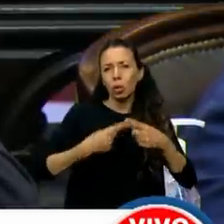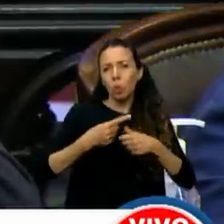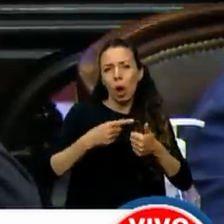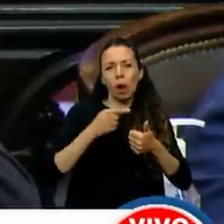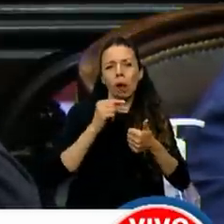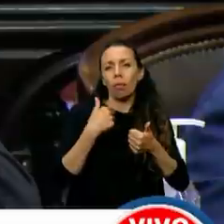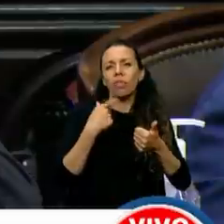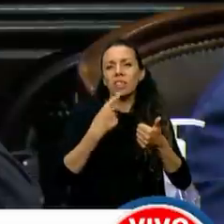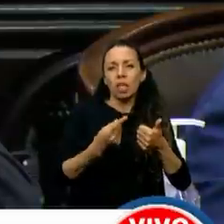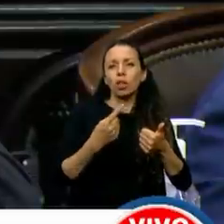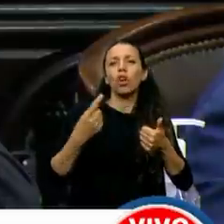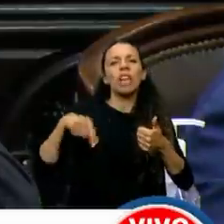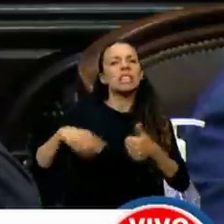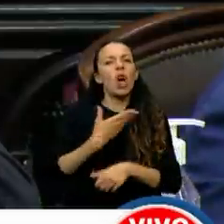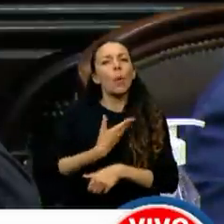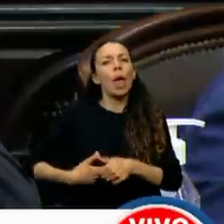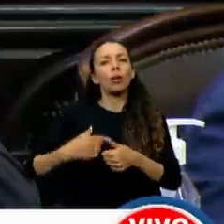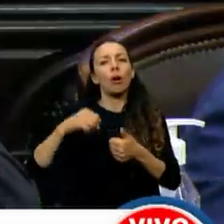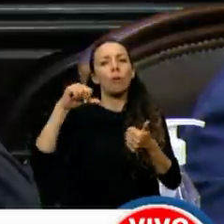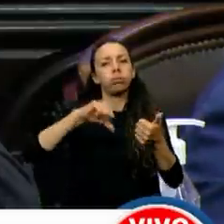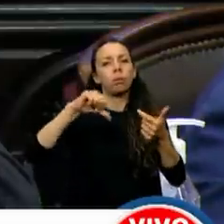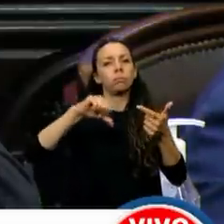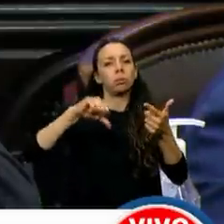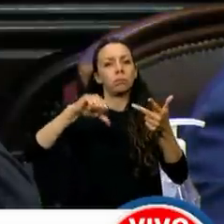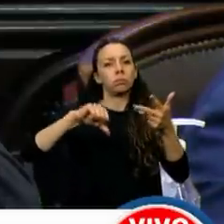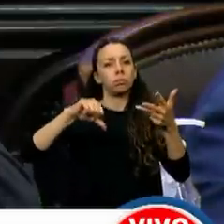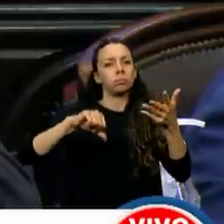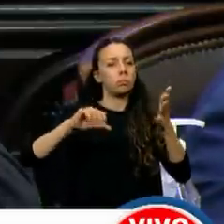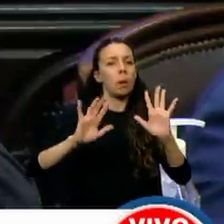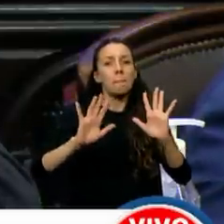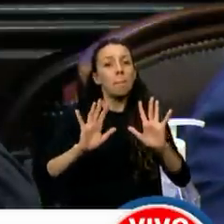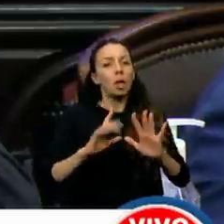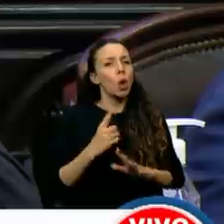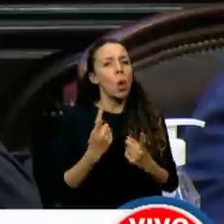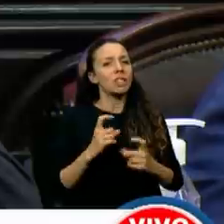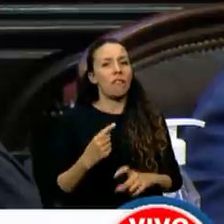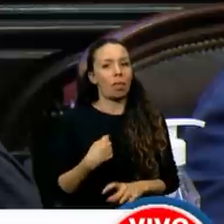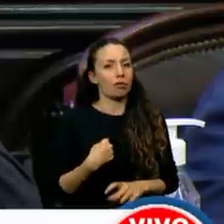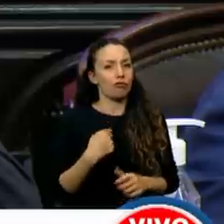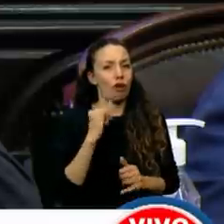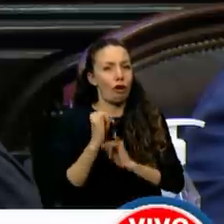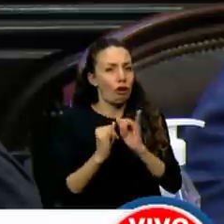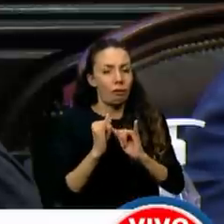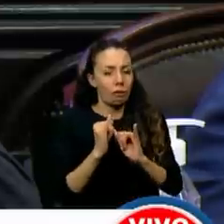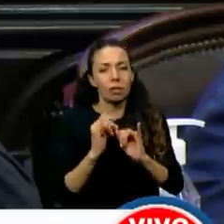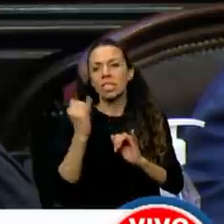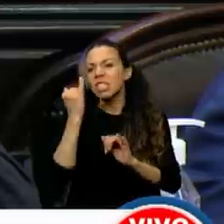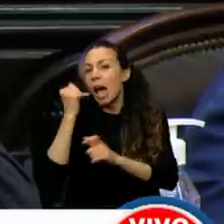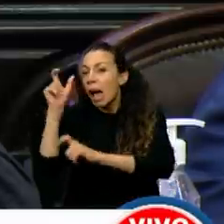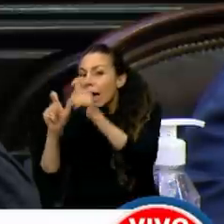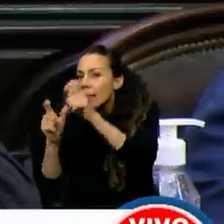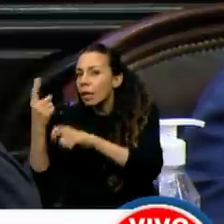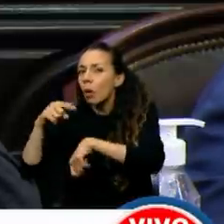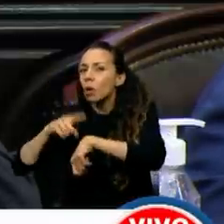de este gobierno pero saben que no hace falta que se lo digamos nosotros se lo dijo la ciudadanía el 12 de septiembre y el 14 de noviembre